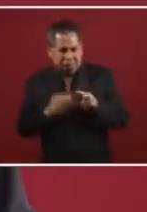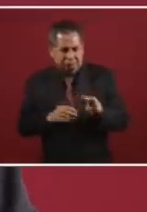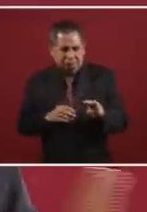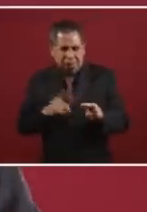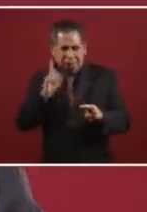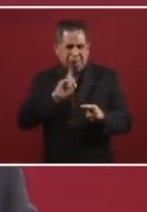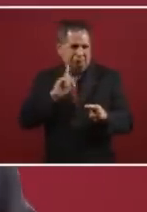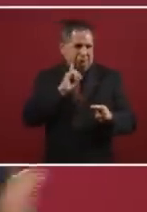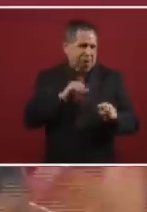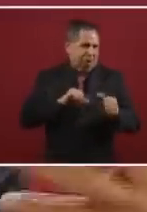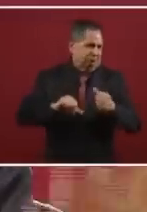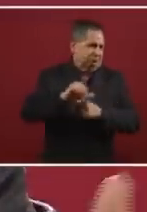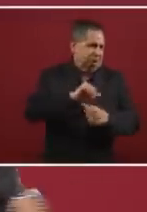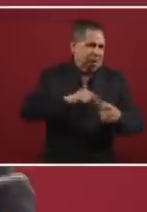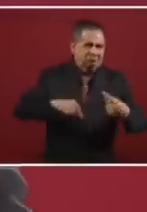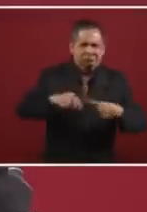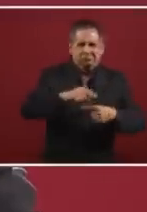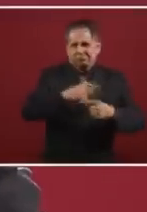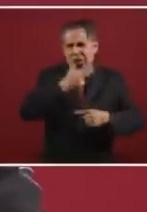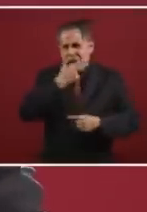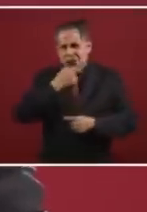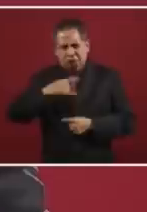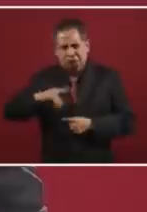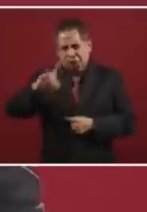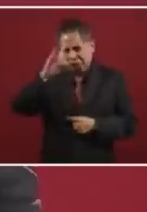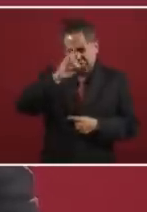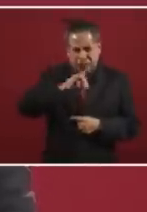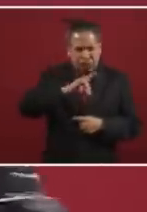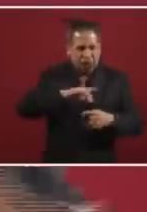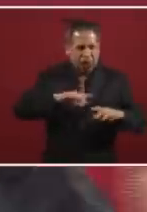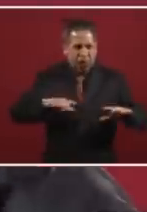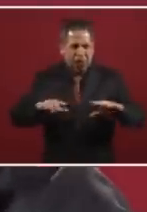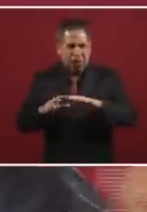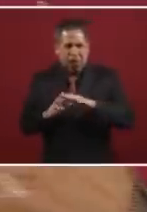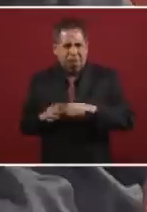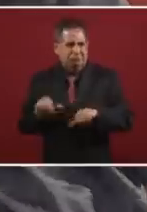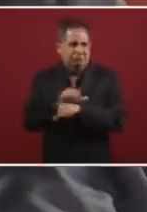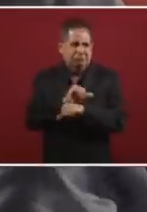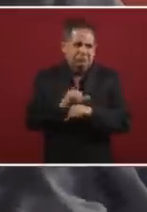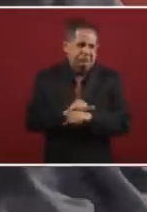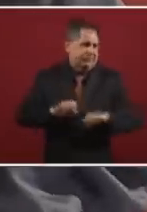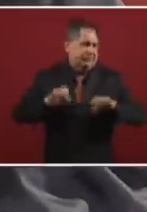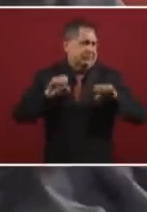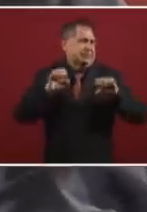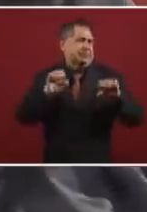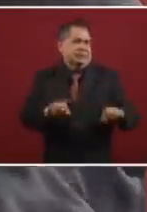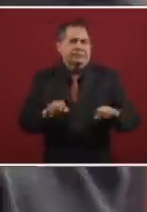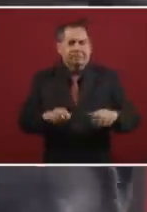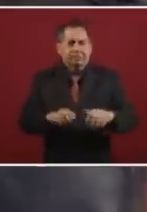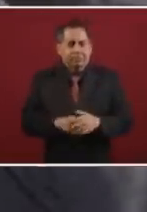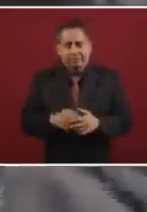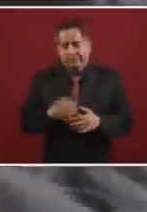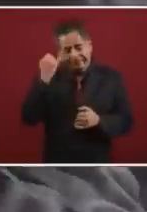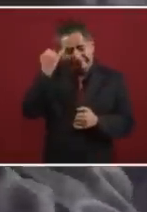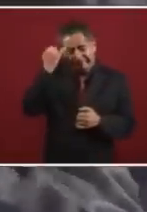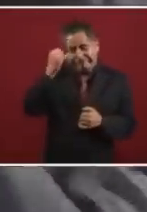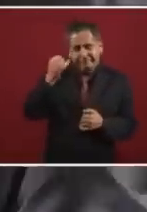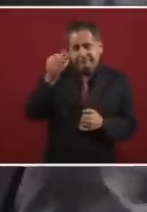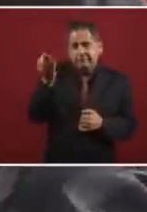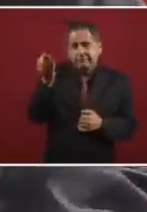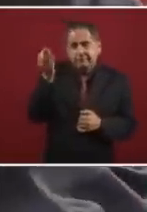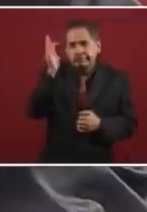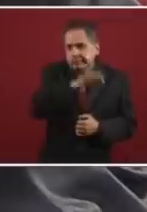mujeres hombres guapos carros últimos modelos ese mundo